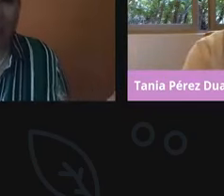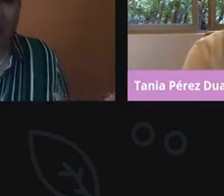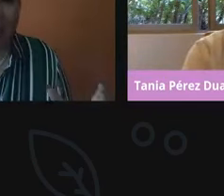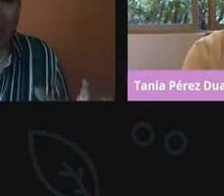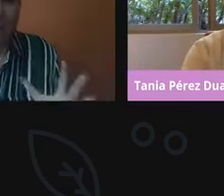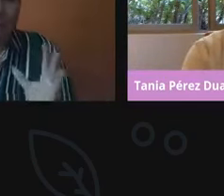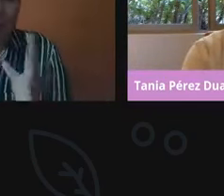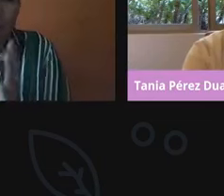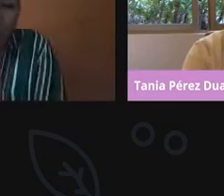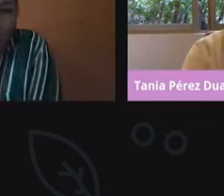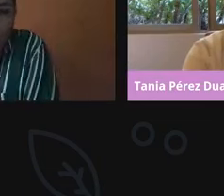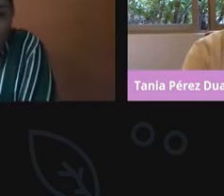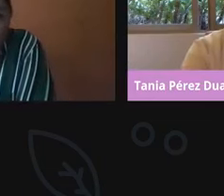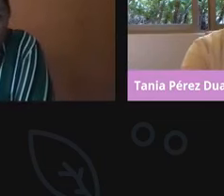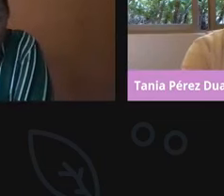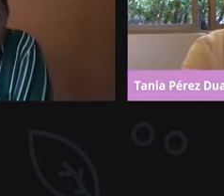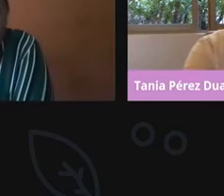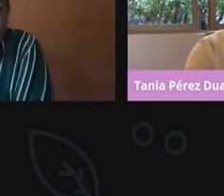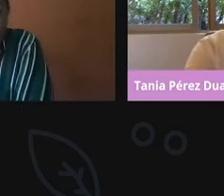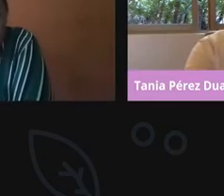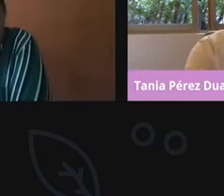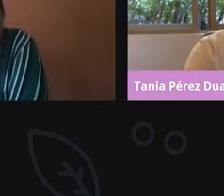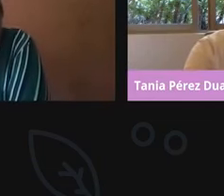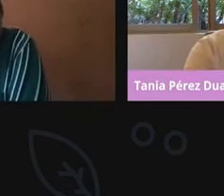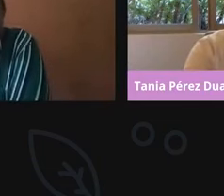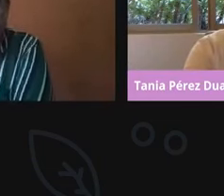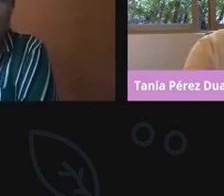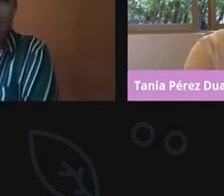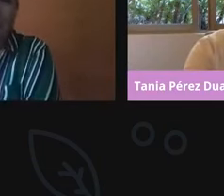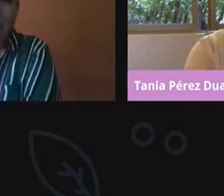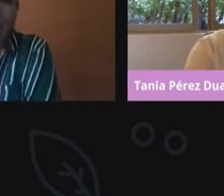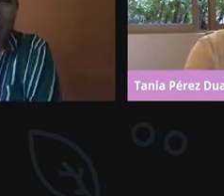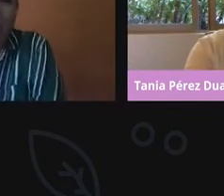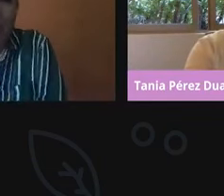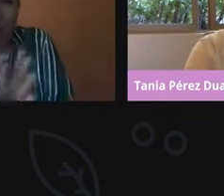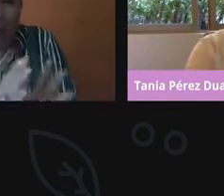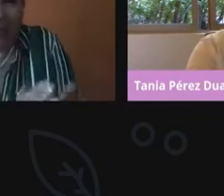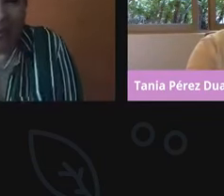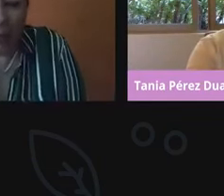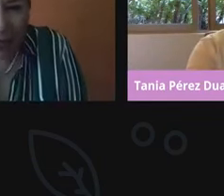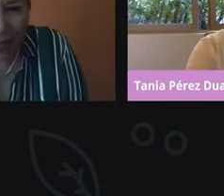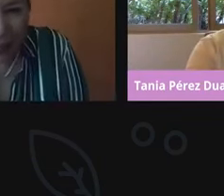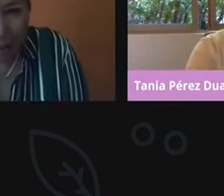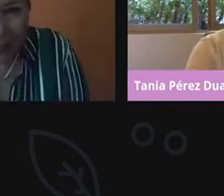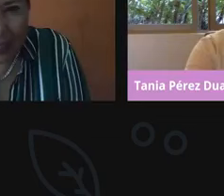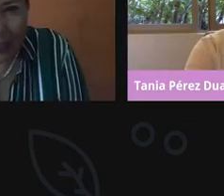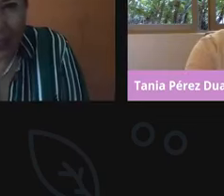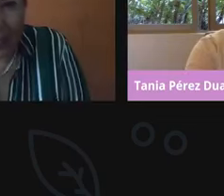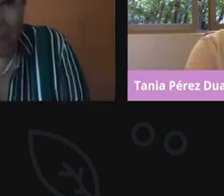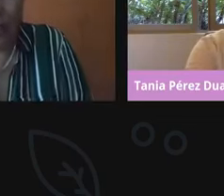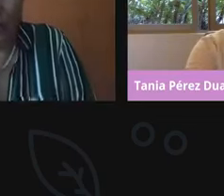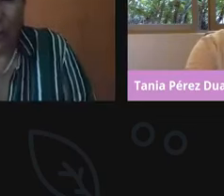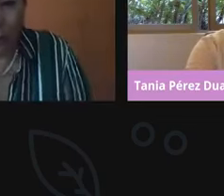diagnóstico. Es decir, que no es lo mismo la esquizoide, ¿no? Es una esquizofrenia que se puede convertir en una